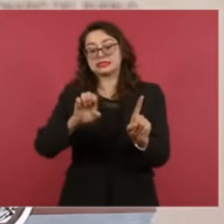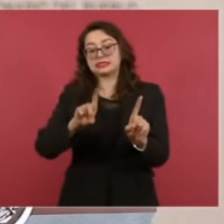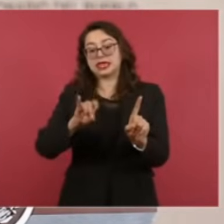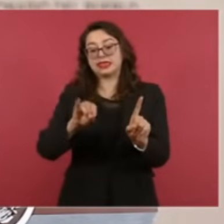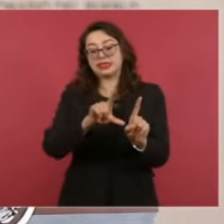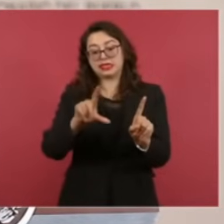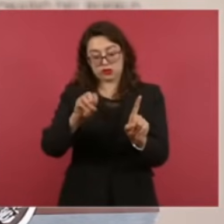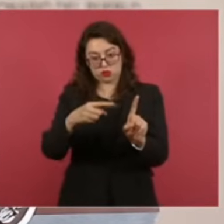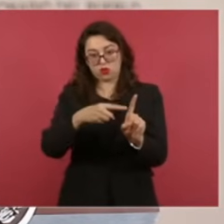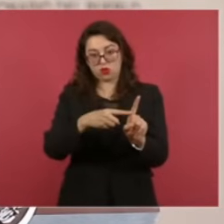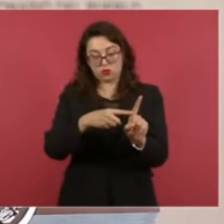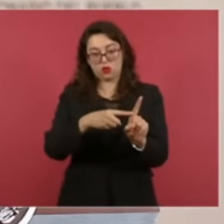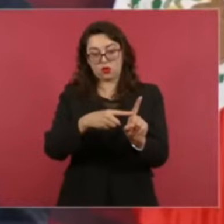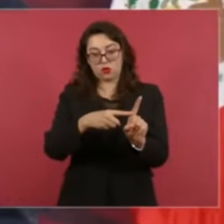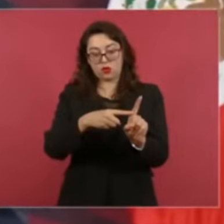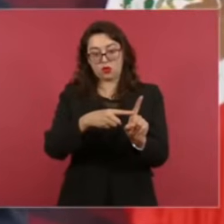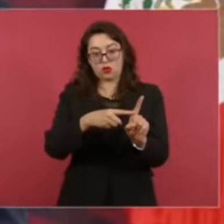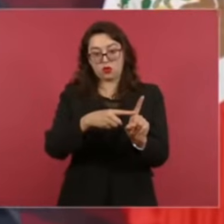y es candidato del PAN